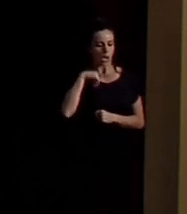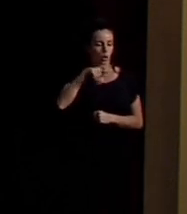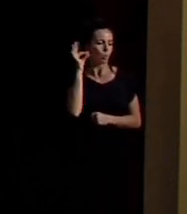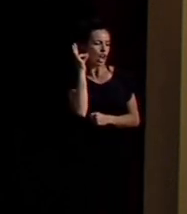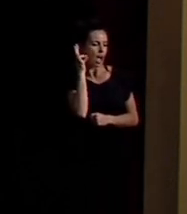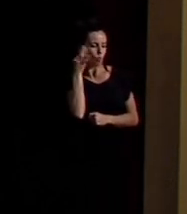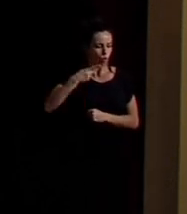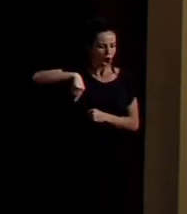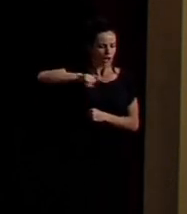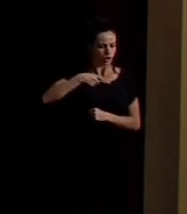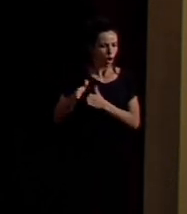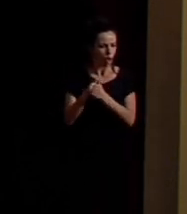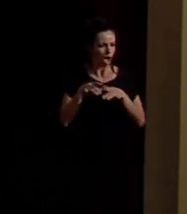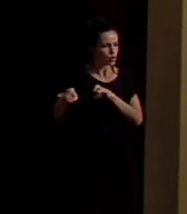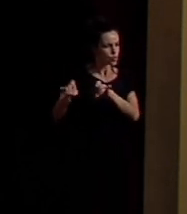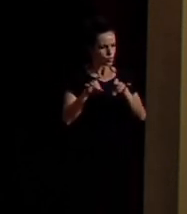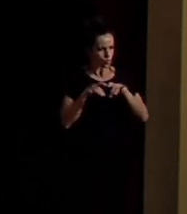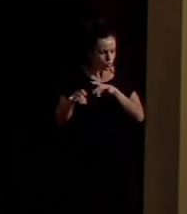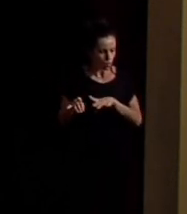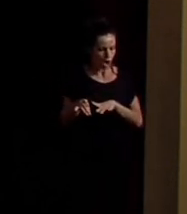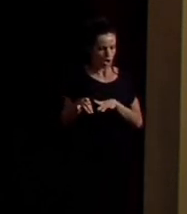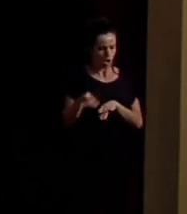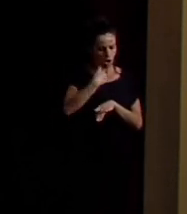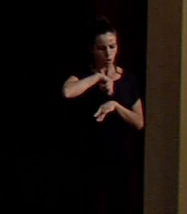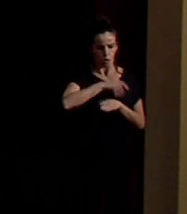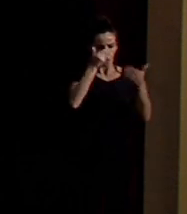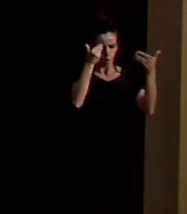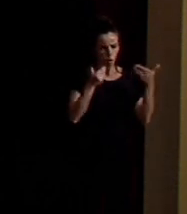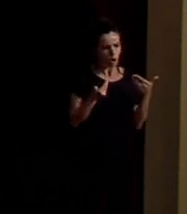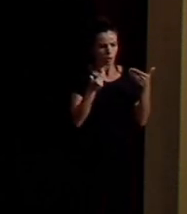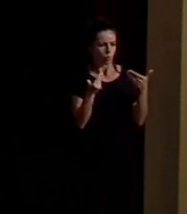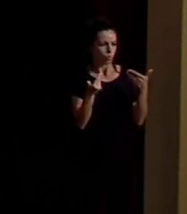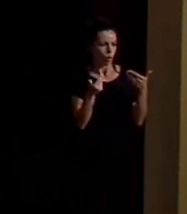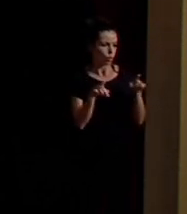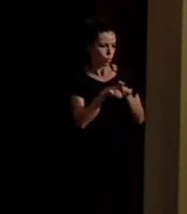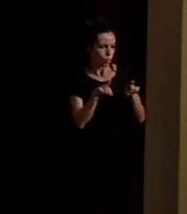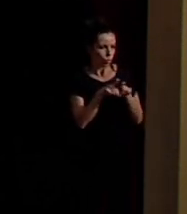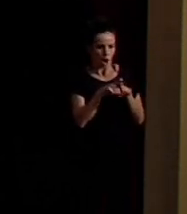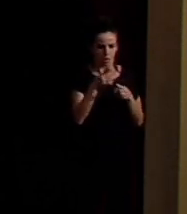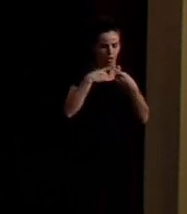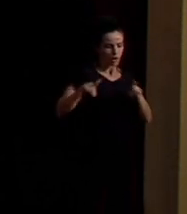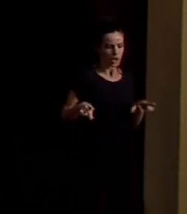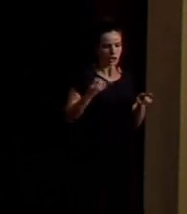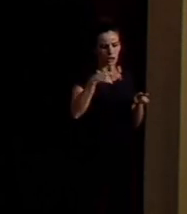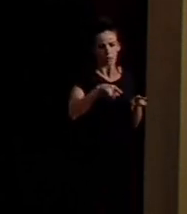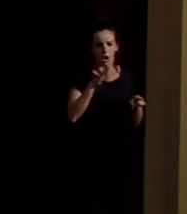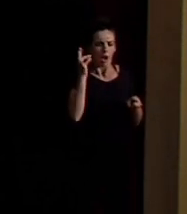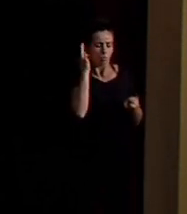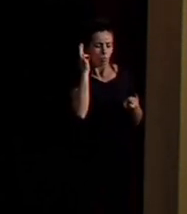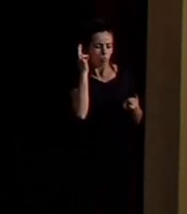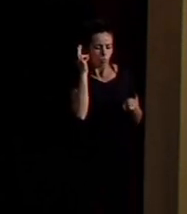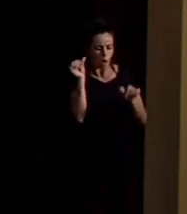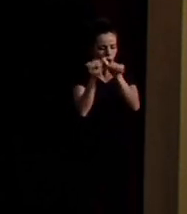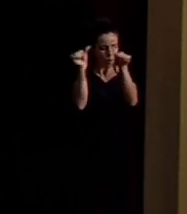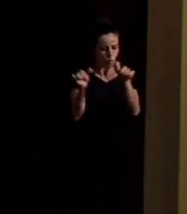como seres para otros, la idea de nuestros cuerpos como cuerpos hegemónicos y la concepción de los cuerpos de las mujeres